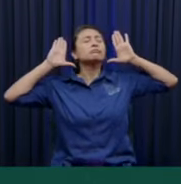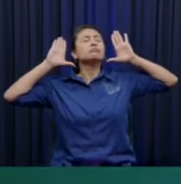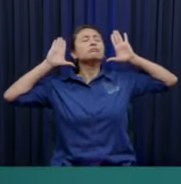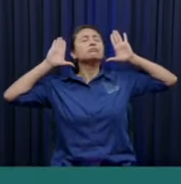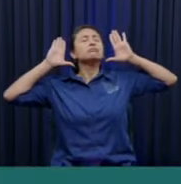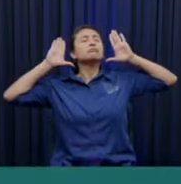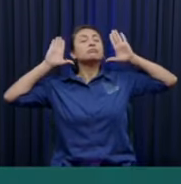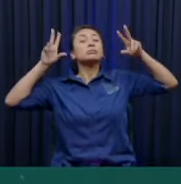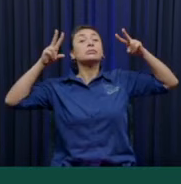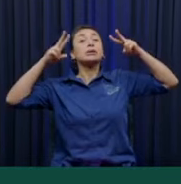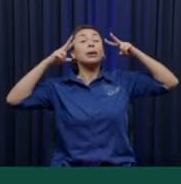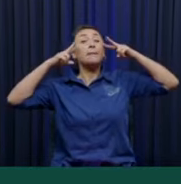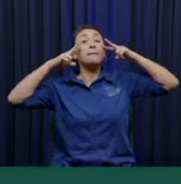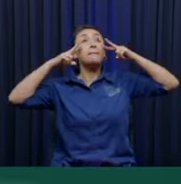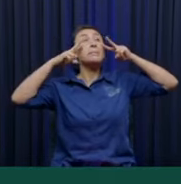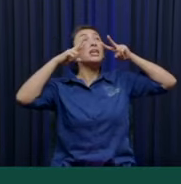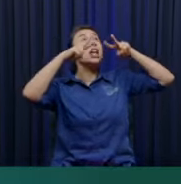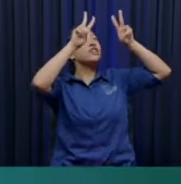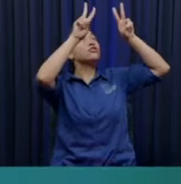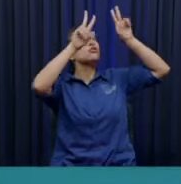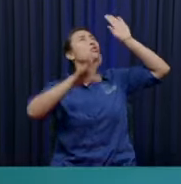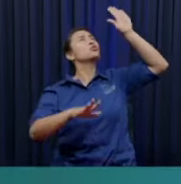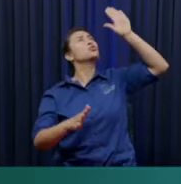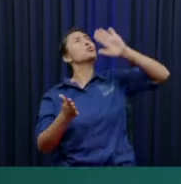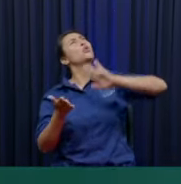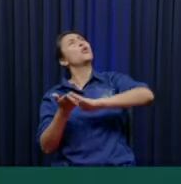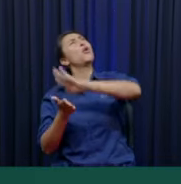contemplando como en un espejo la gloria del Señor,